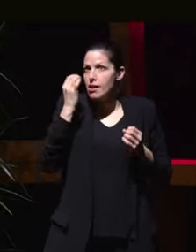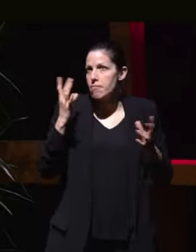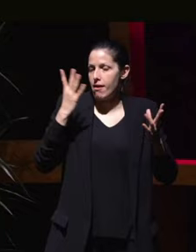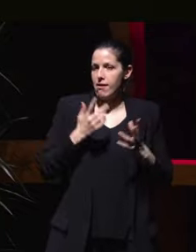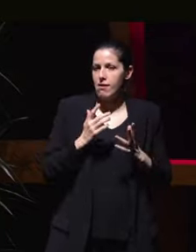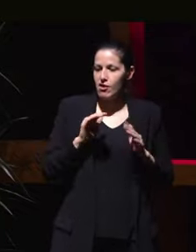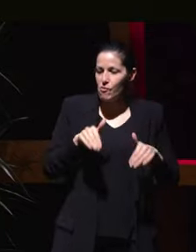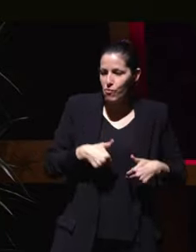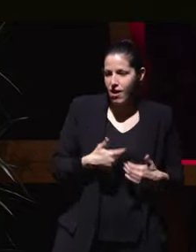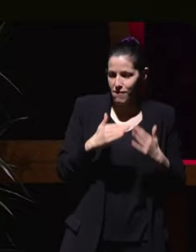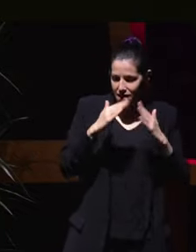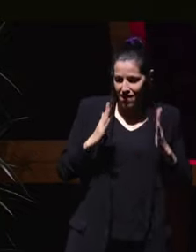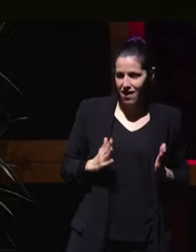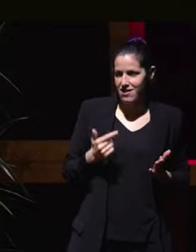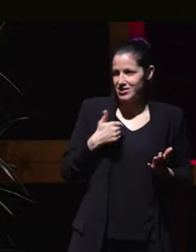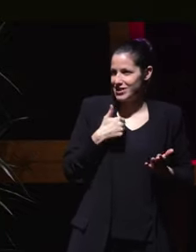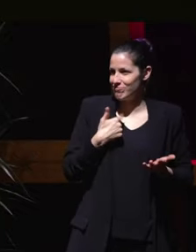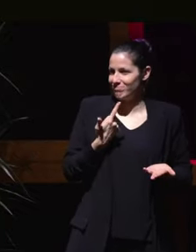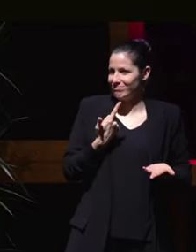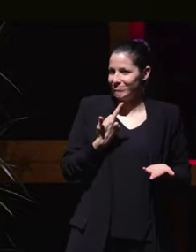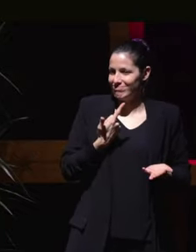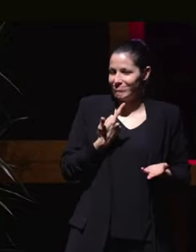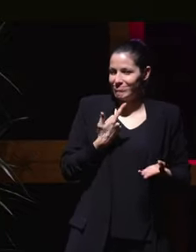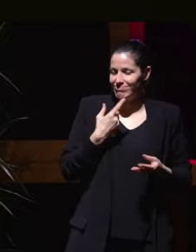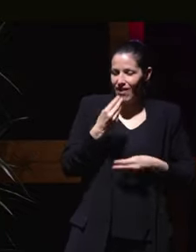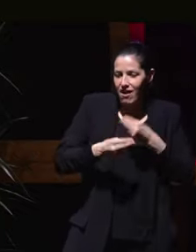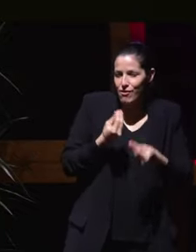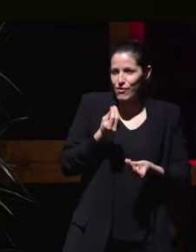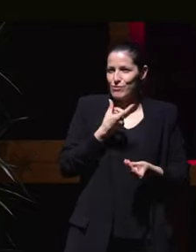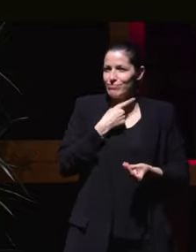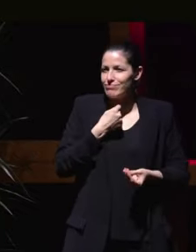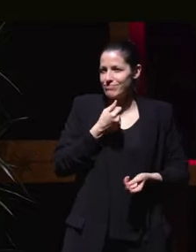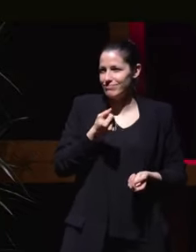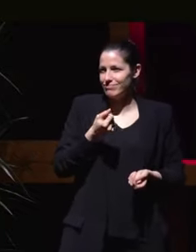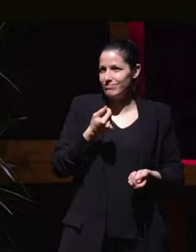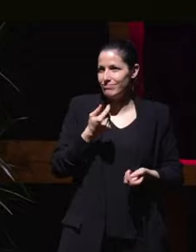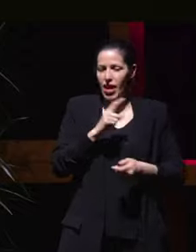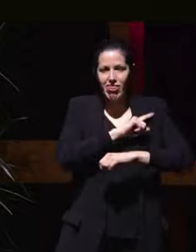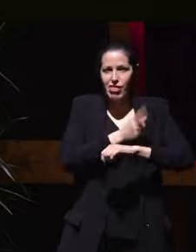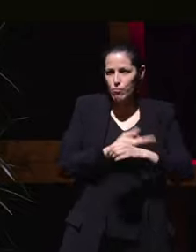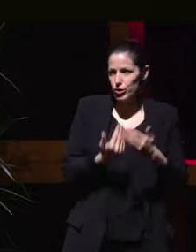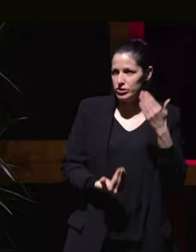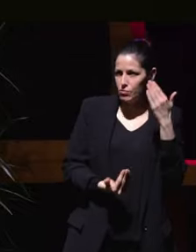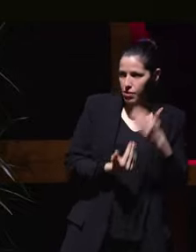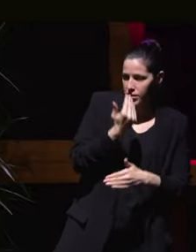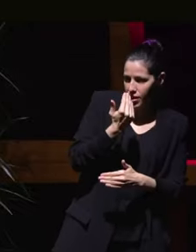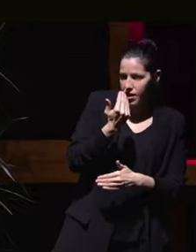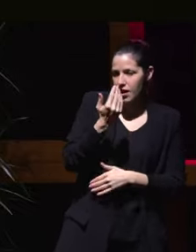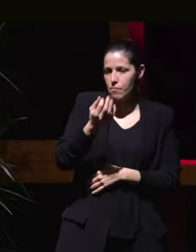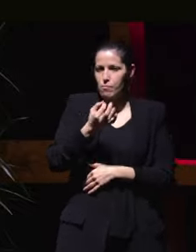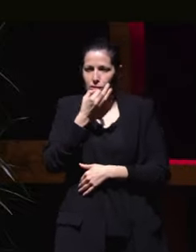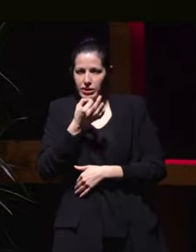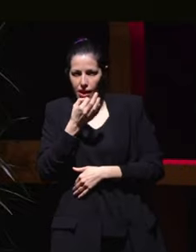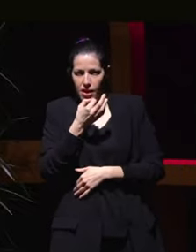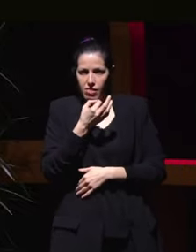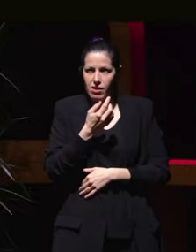casa, estar haciendo lo que me gustaba, un programa de deportes, iba a ser una hora y media por la mañana y una hora por la tarde. Dicen